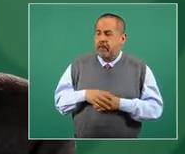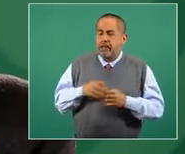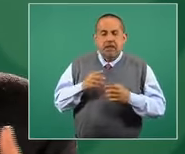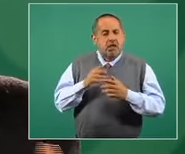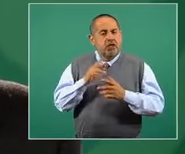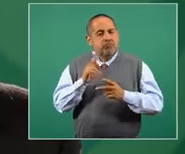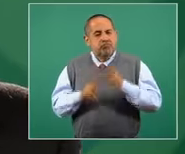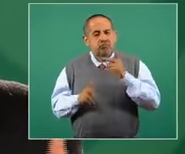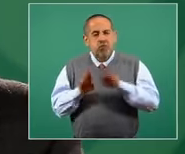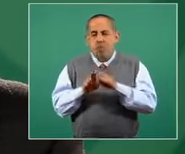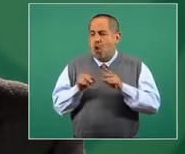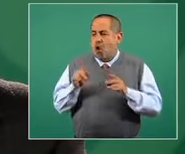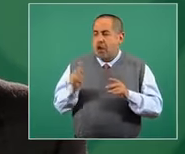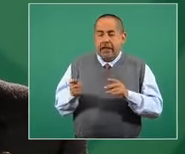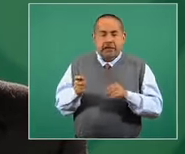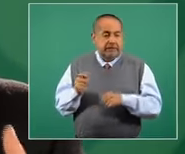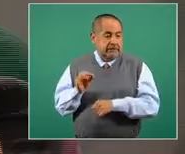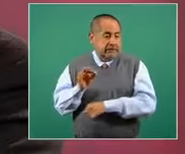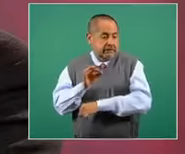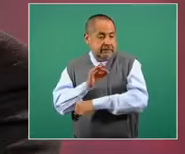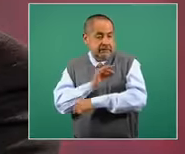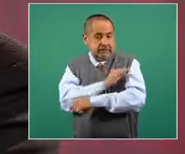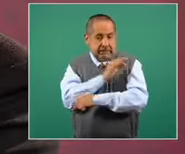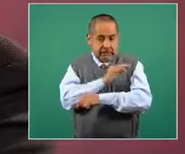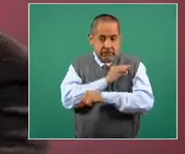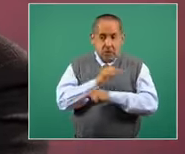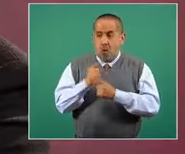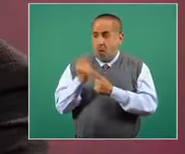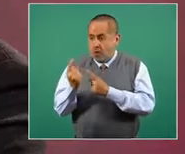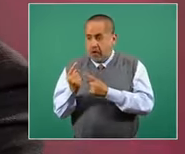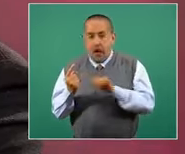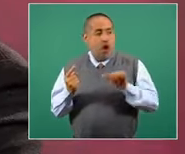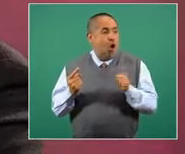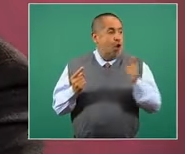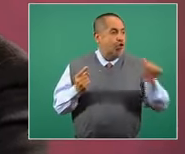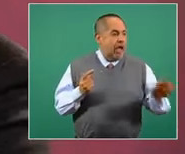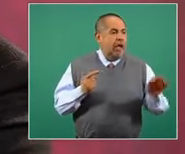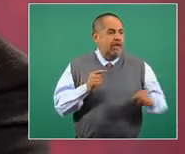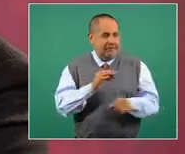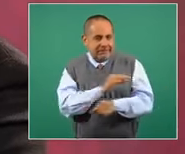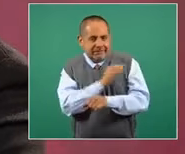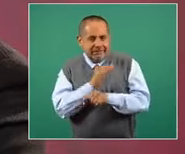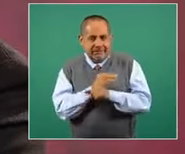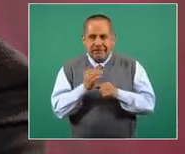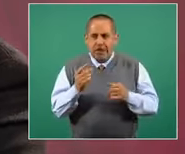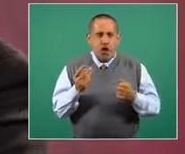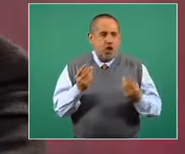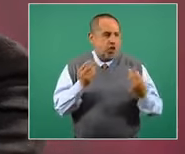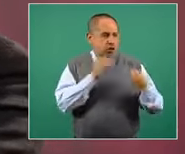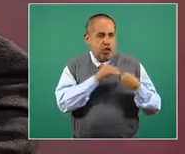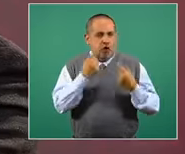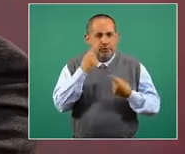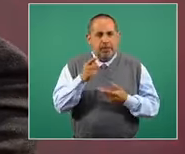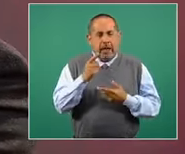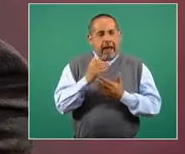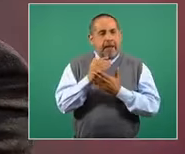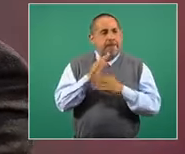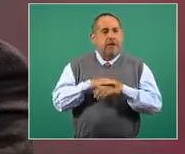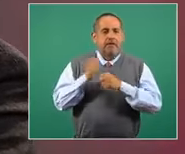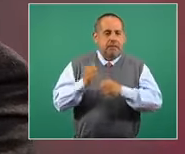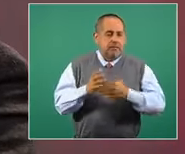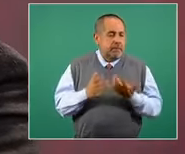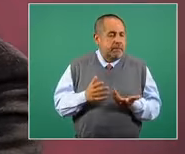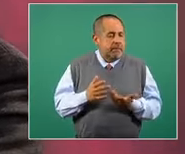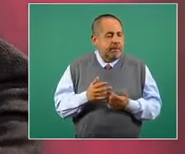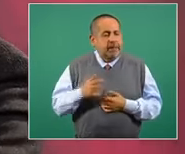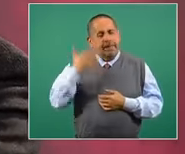combinación en la que se complementa el estímulo a la respuesta inmune, el estímulo antigénico. Cada vacuna